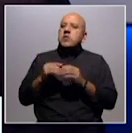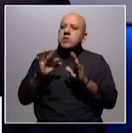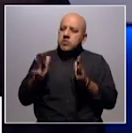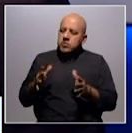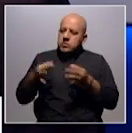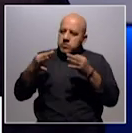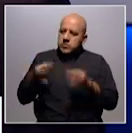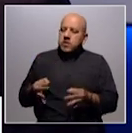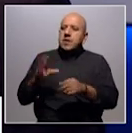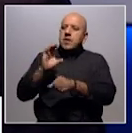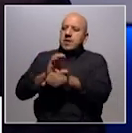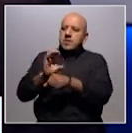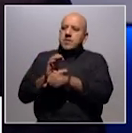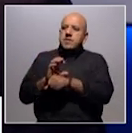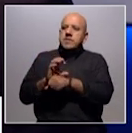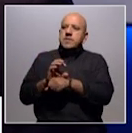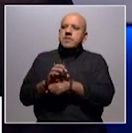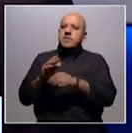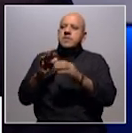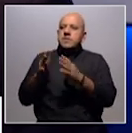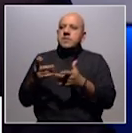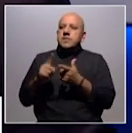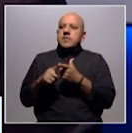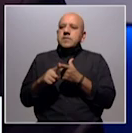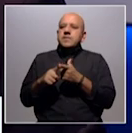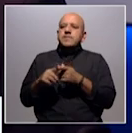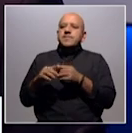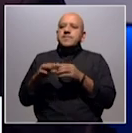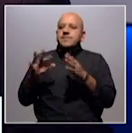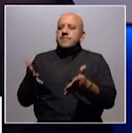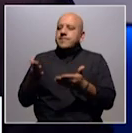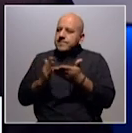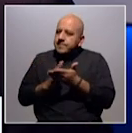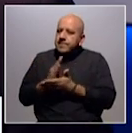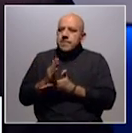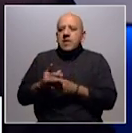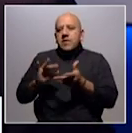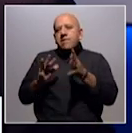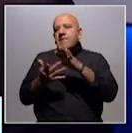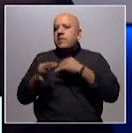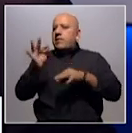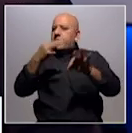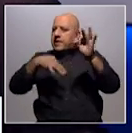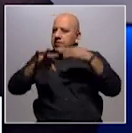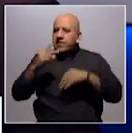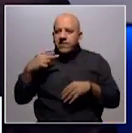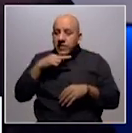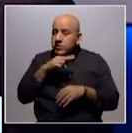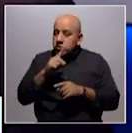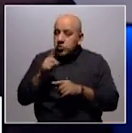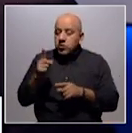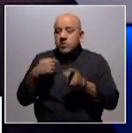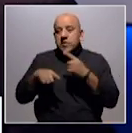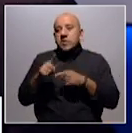la clase es un acto de una puesta en escena siempre verdad no es falso pero es una puesta en